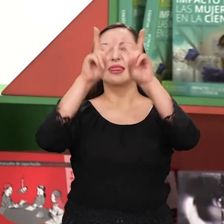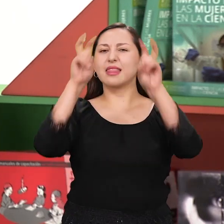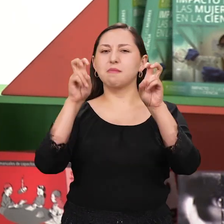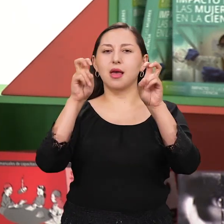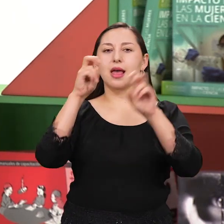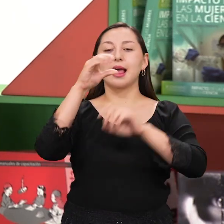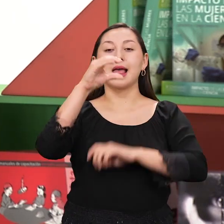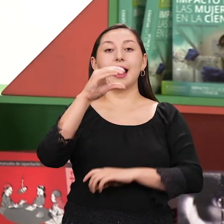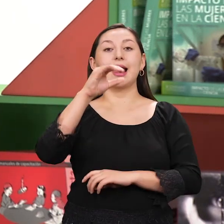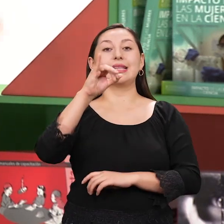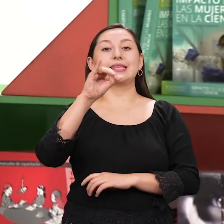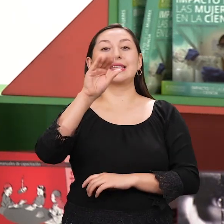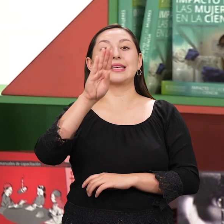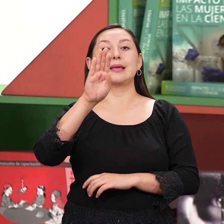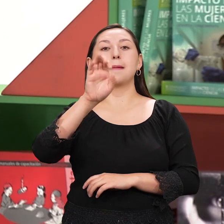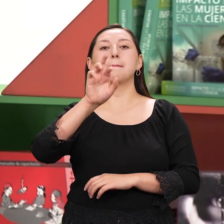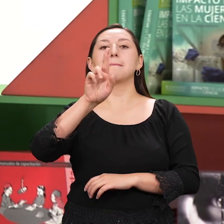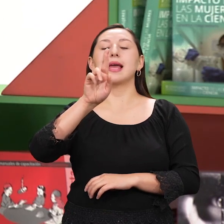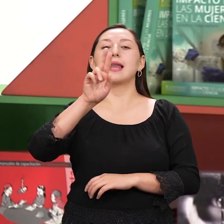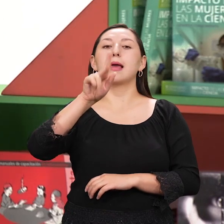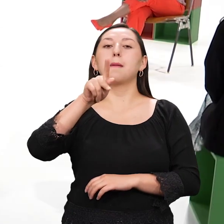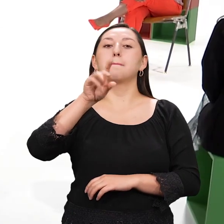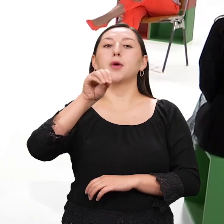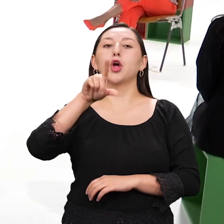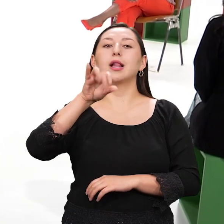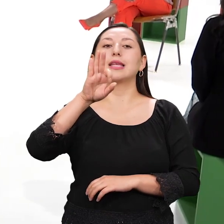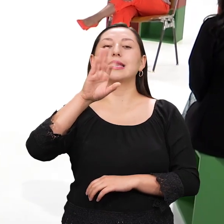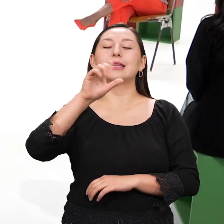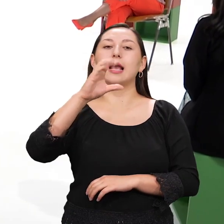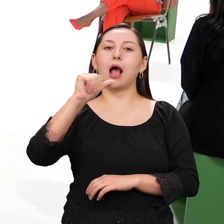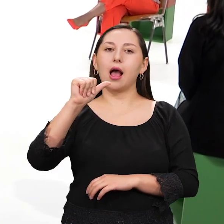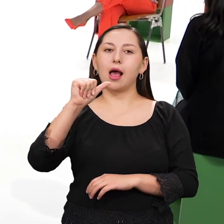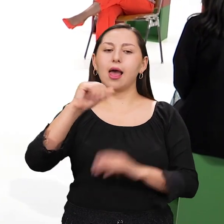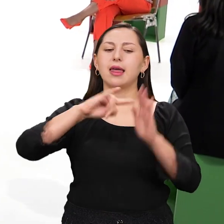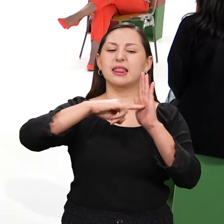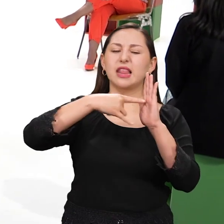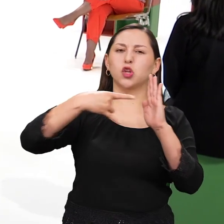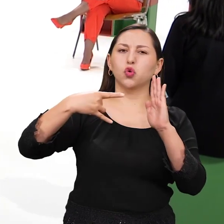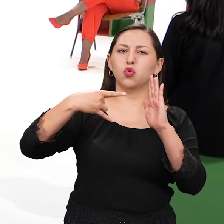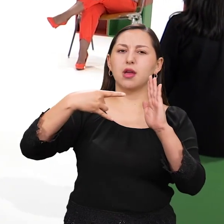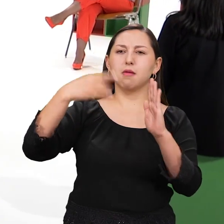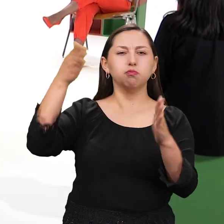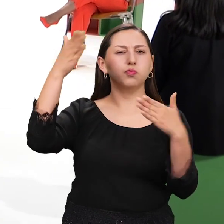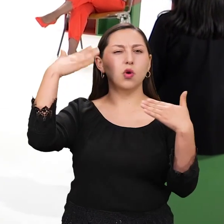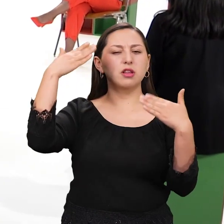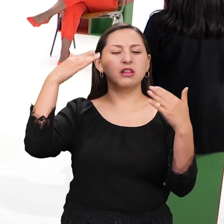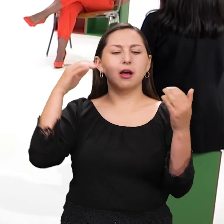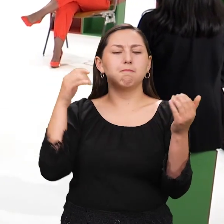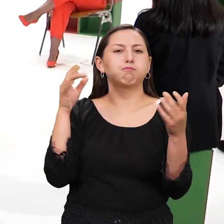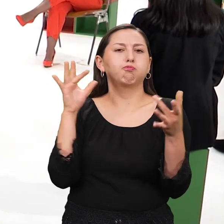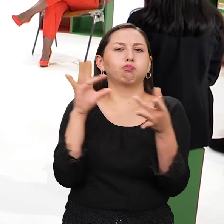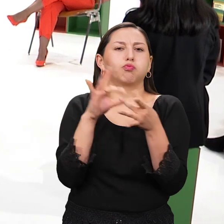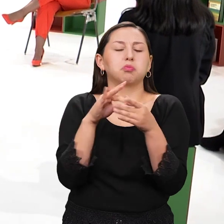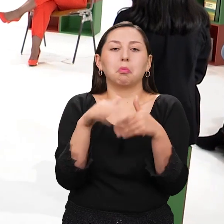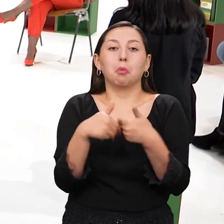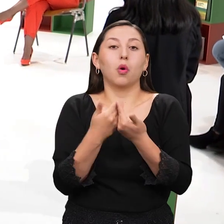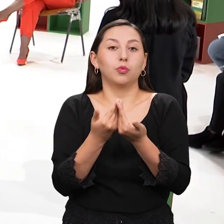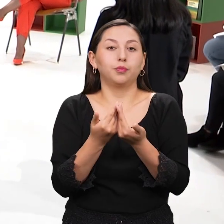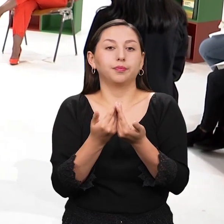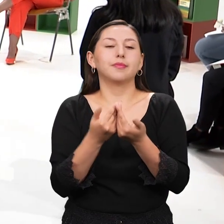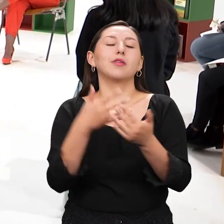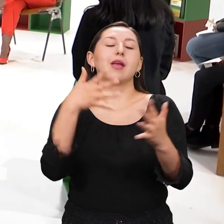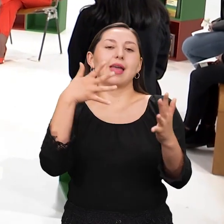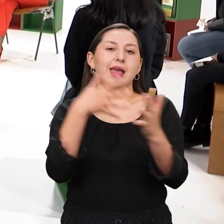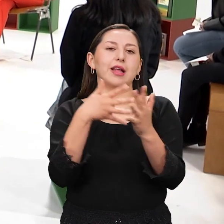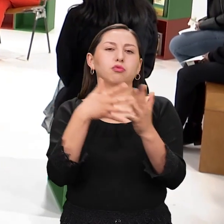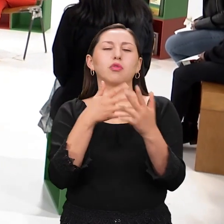ciberpolítica. Cuéntanos un poquito de qué se trata. Bueno, la ciberpolítica la vengo estudiando desde que inicié mis estudios de